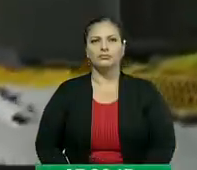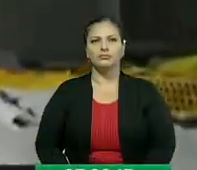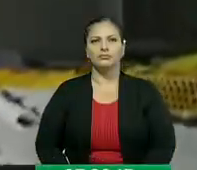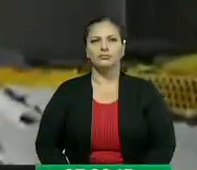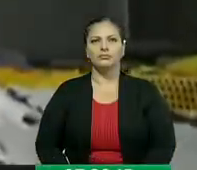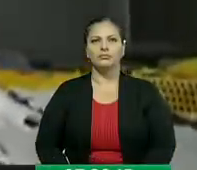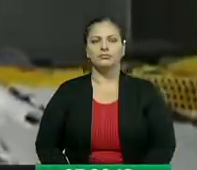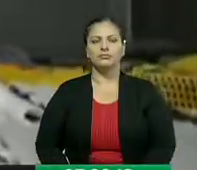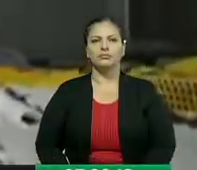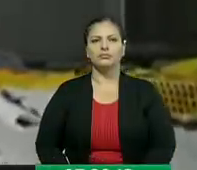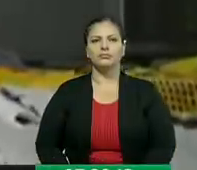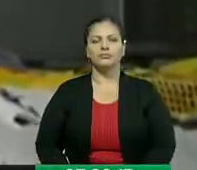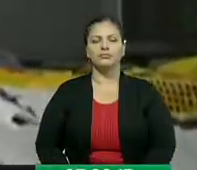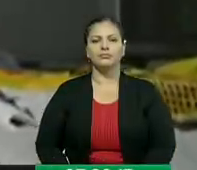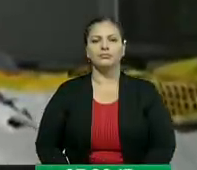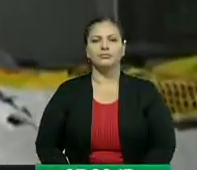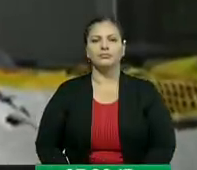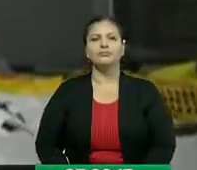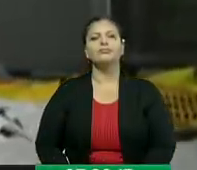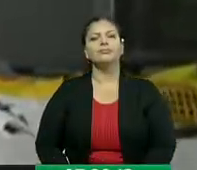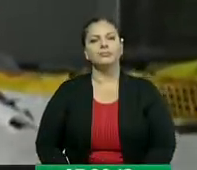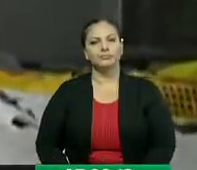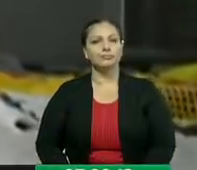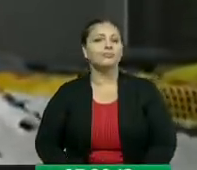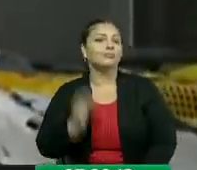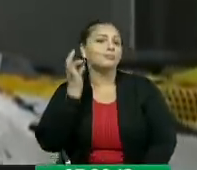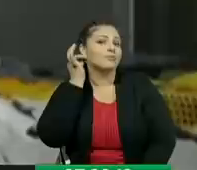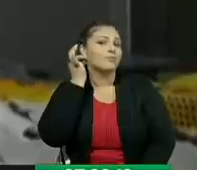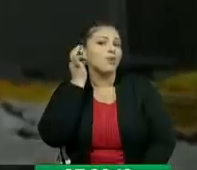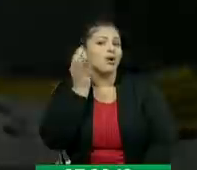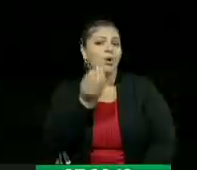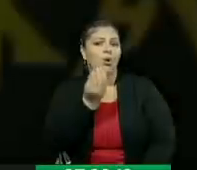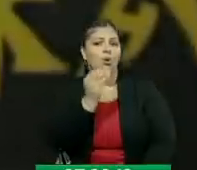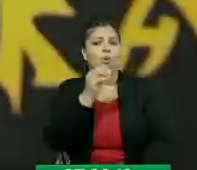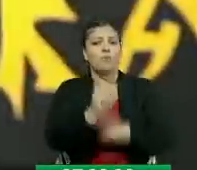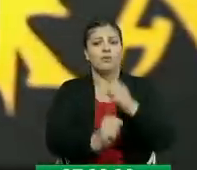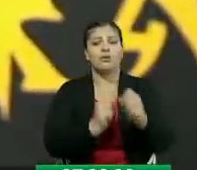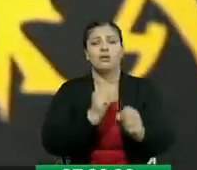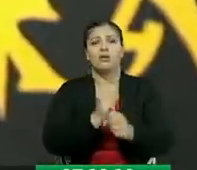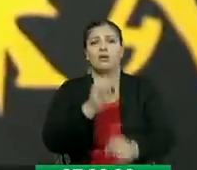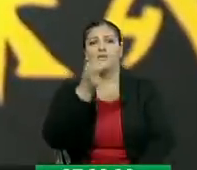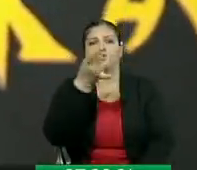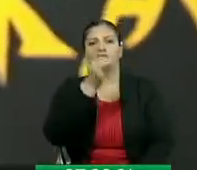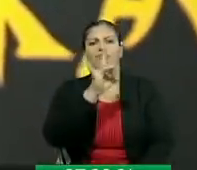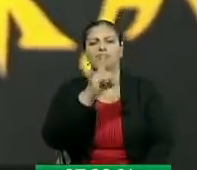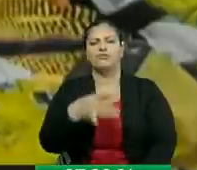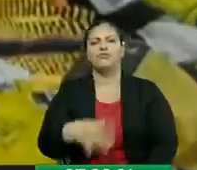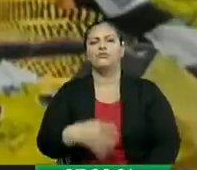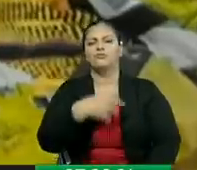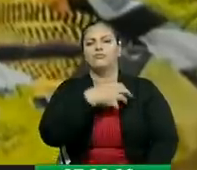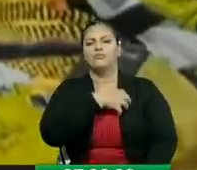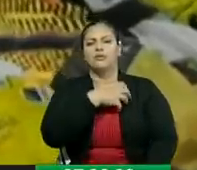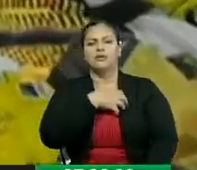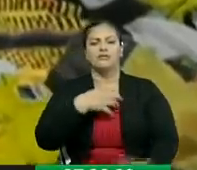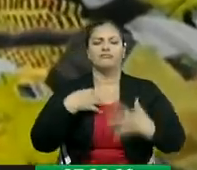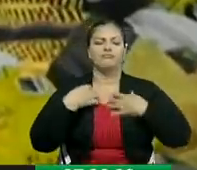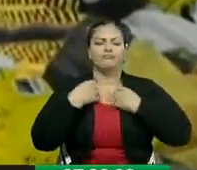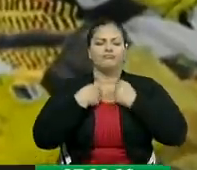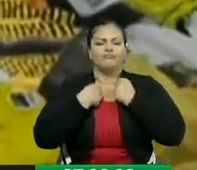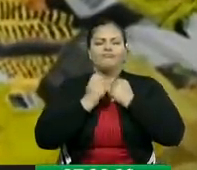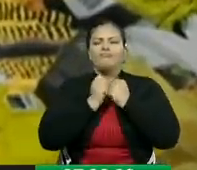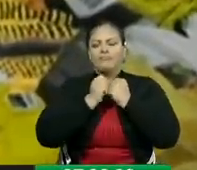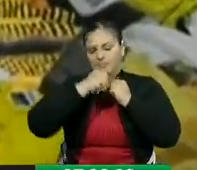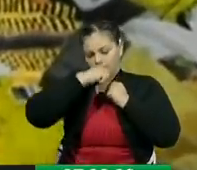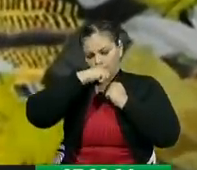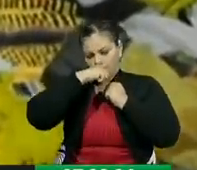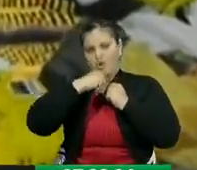La sala de su vivienda no era suficiente para exhibir lo que ella denominaba como la piel de su equipo. Se trata de 56